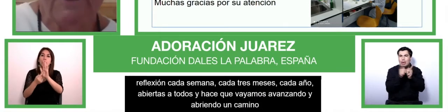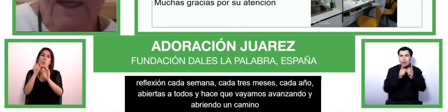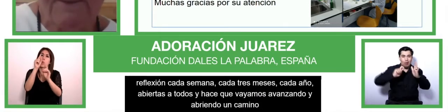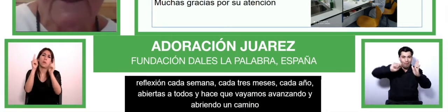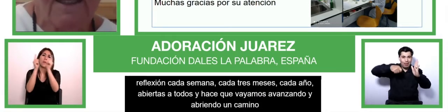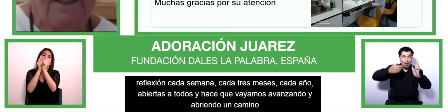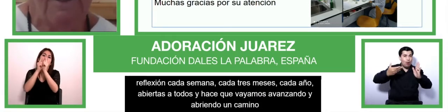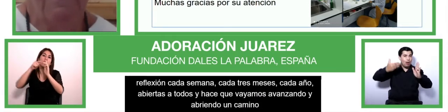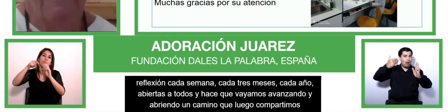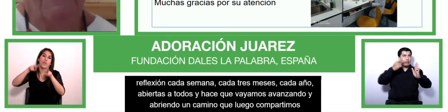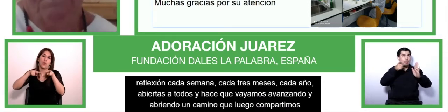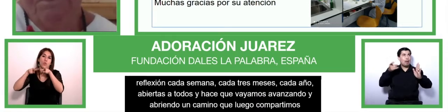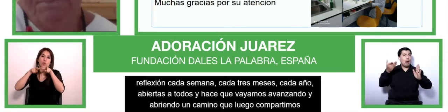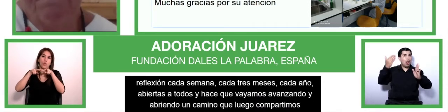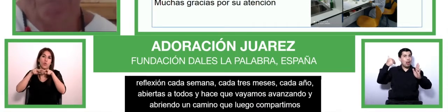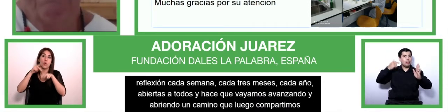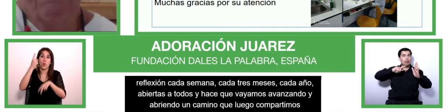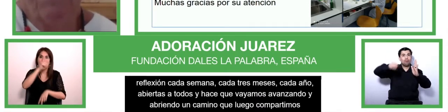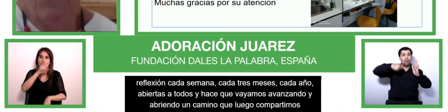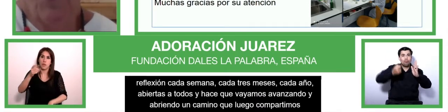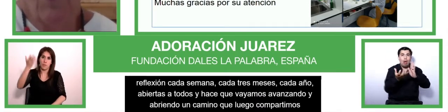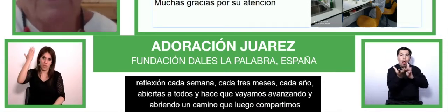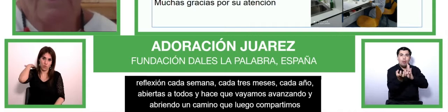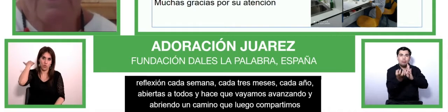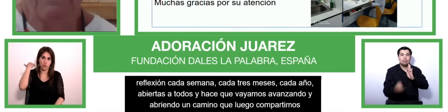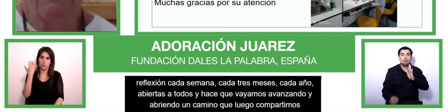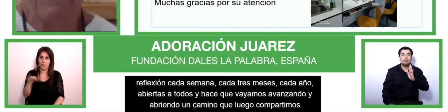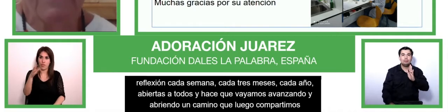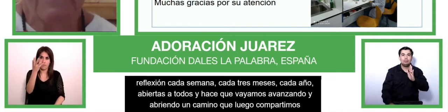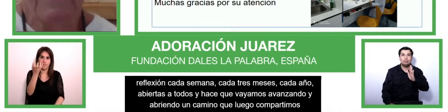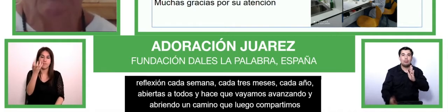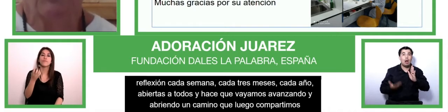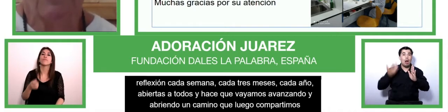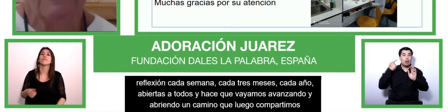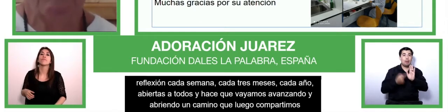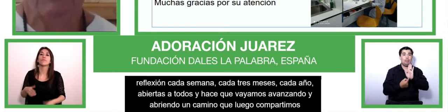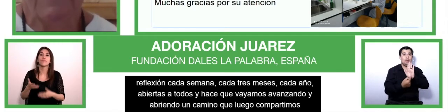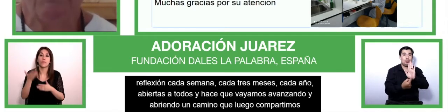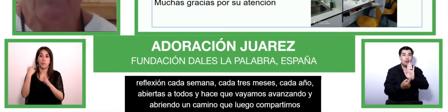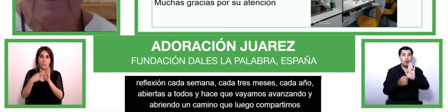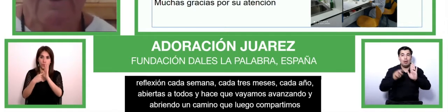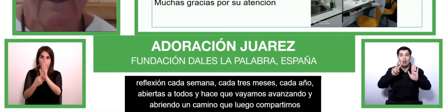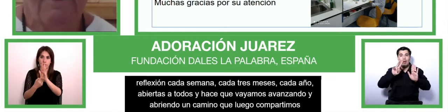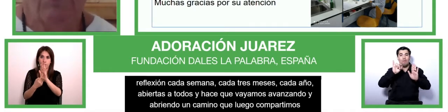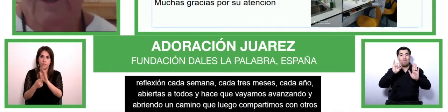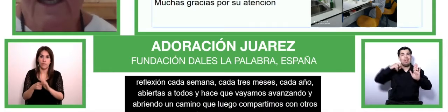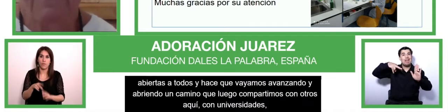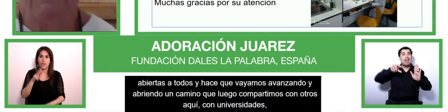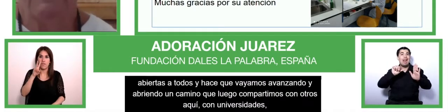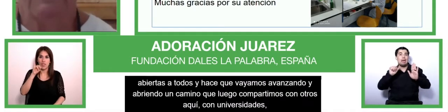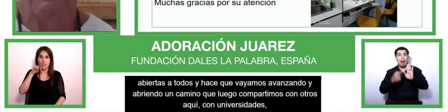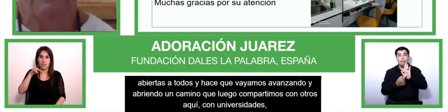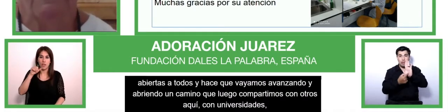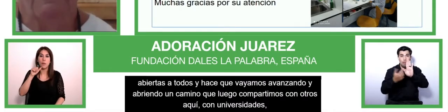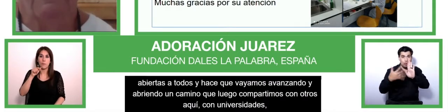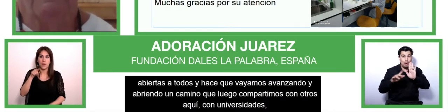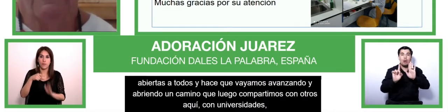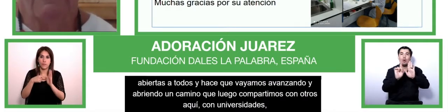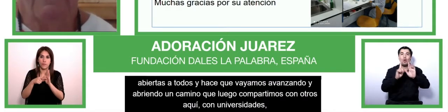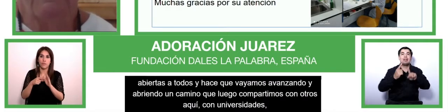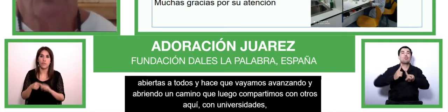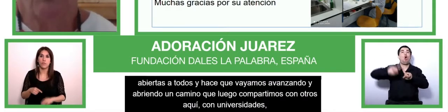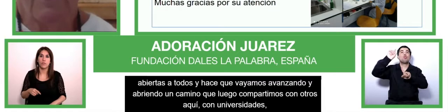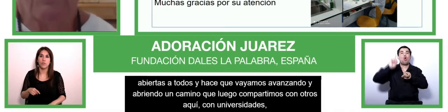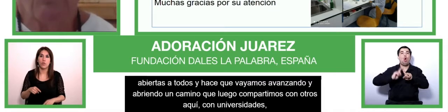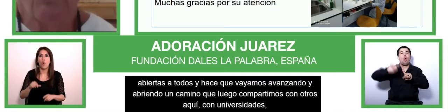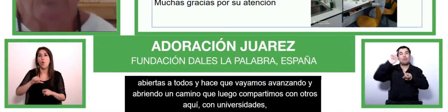la semana pasada. No es el que presentamos en Viena, porque ya saben que